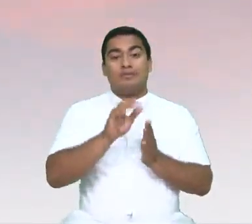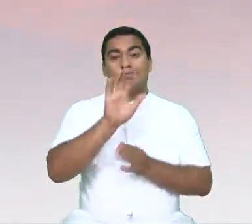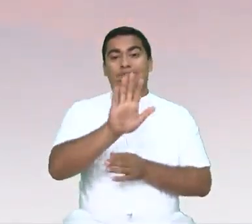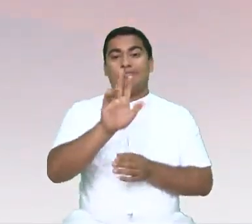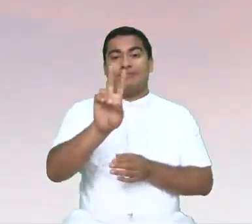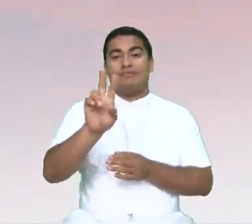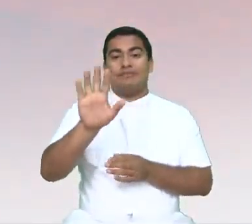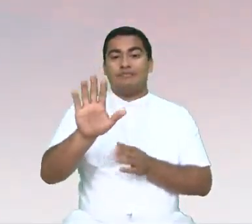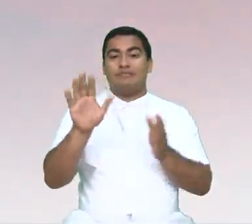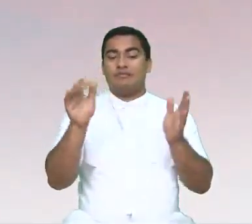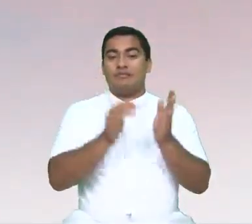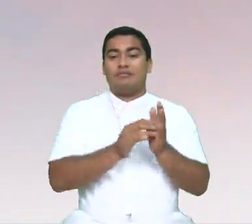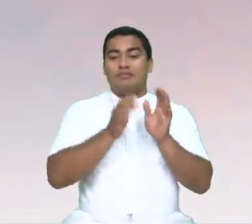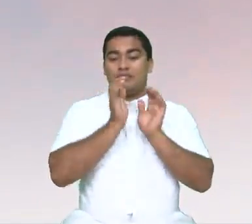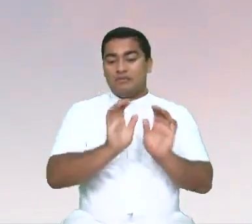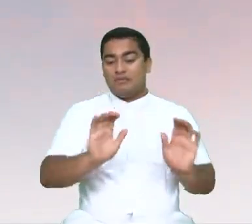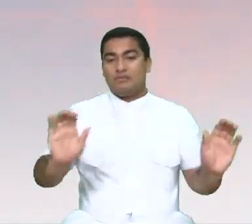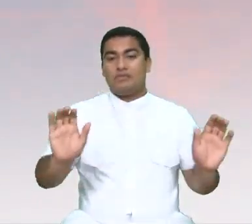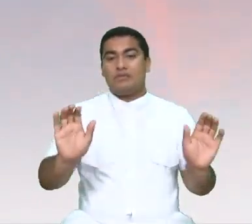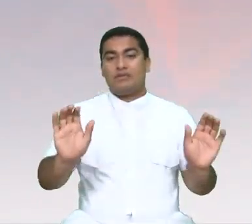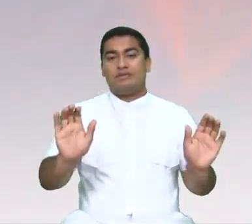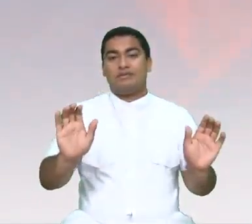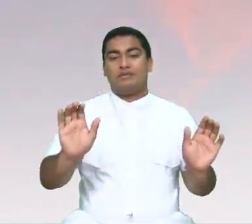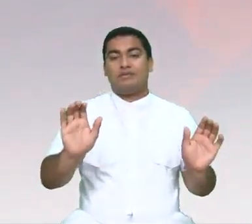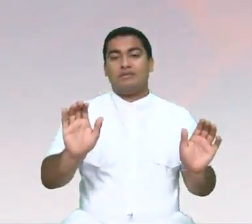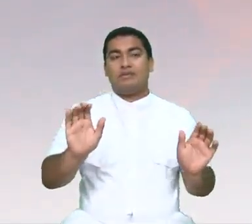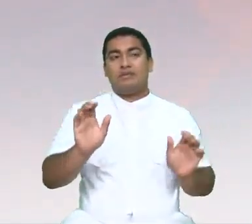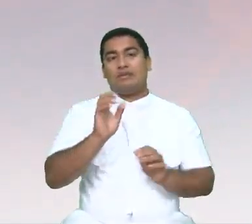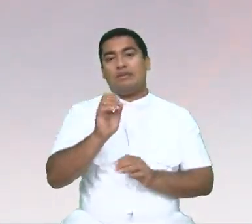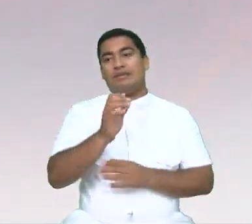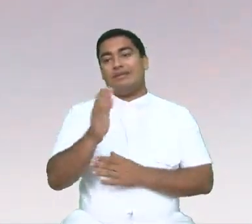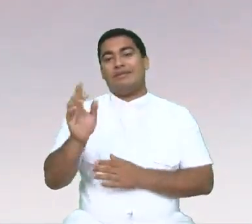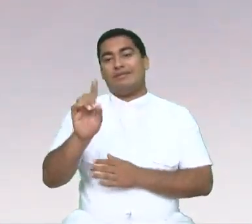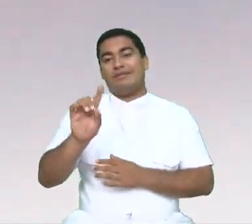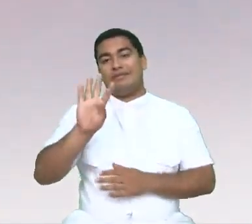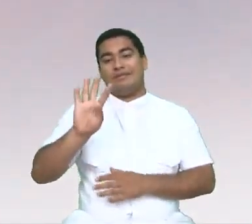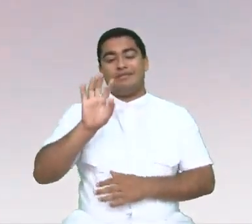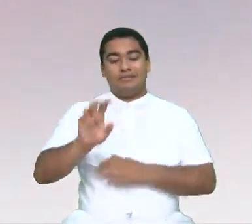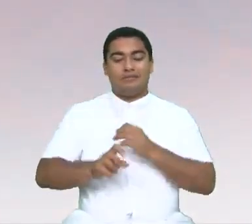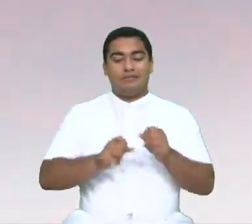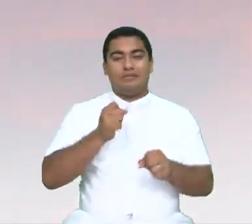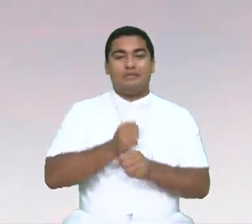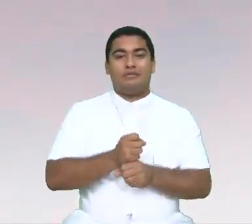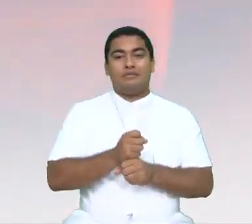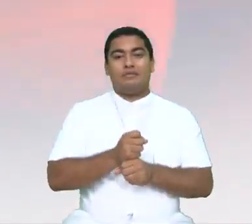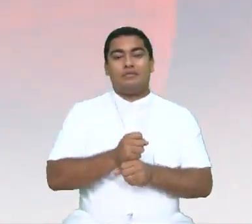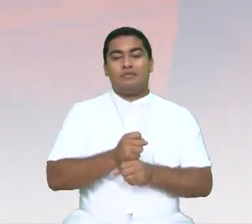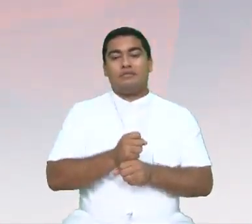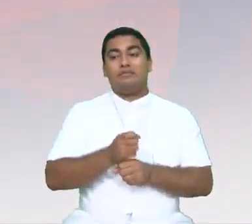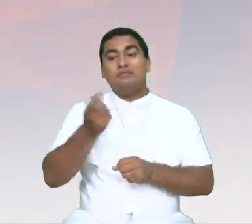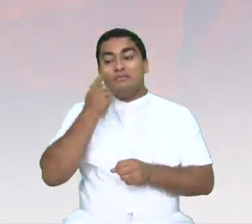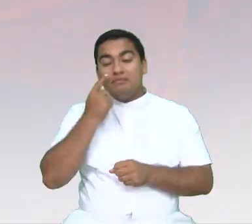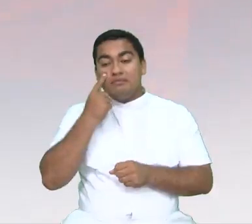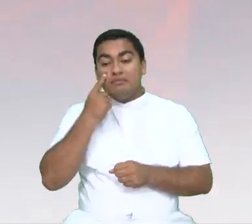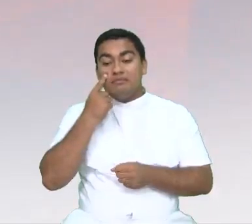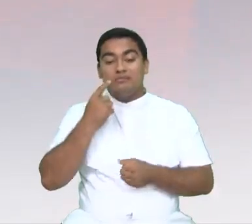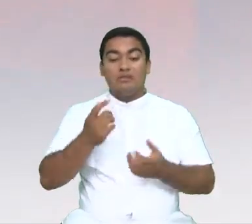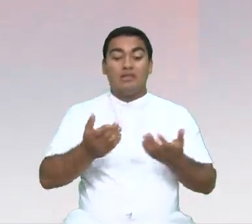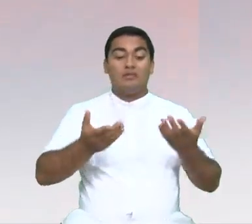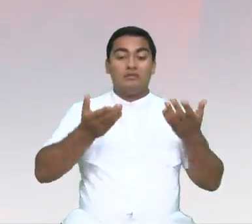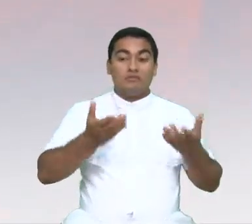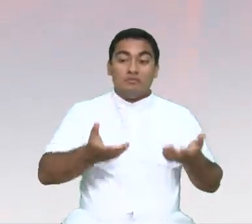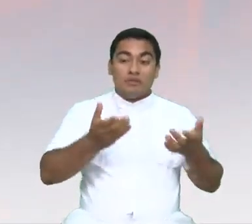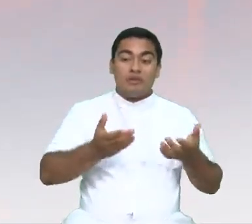1.525.000 niños y niñas en la edad de 0 a 14 años serán censados para valorar su estado